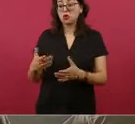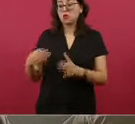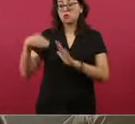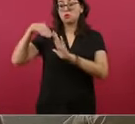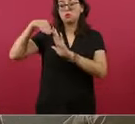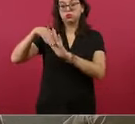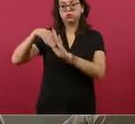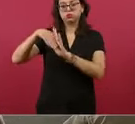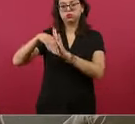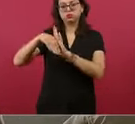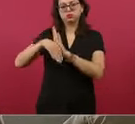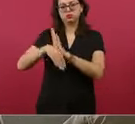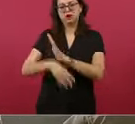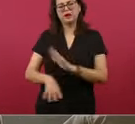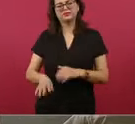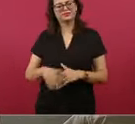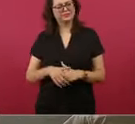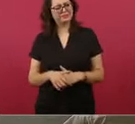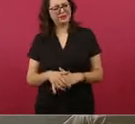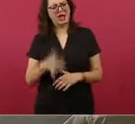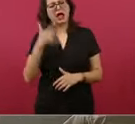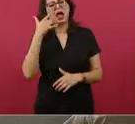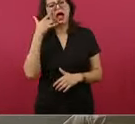Aquí vemos la gráfica en pantalla,